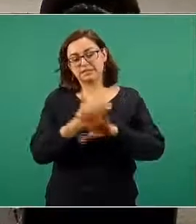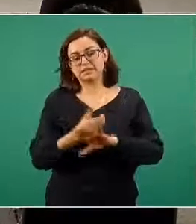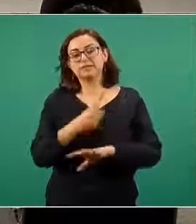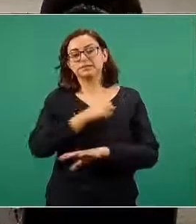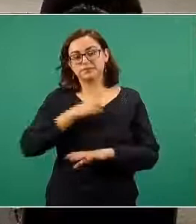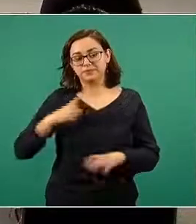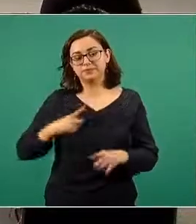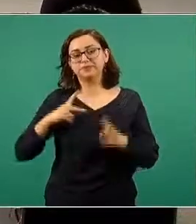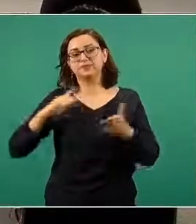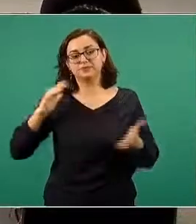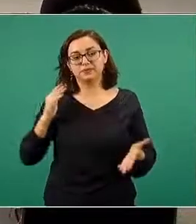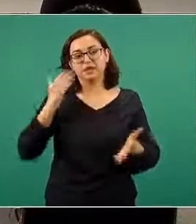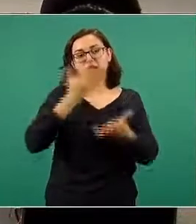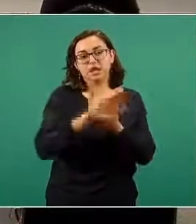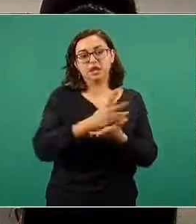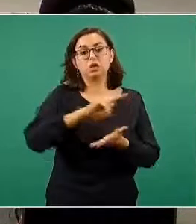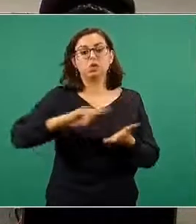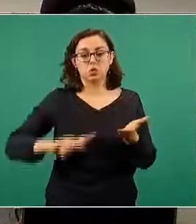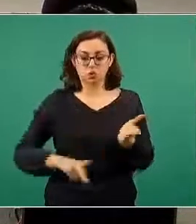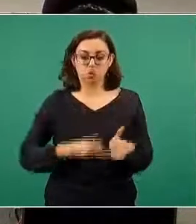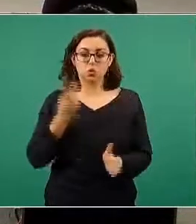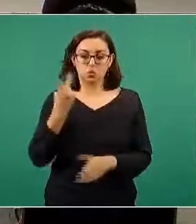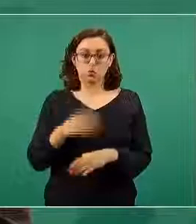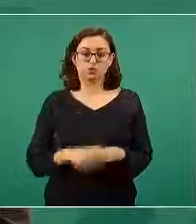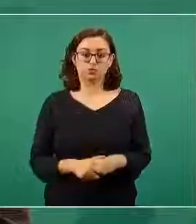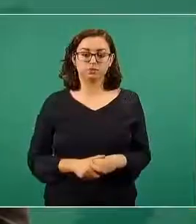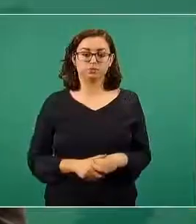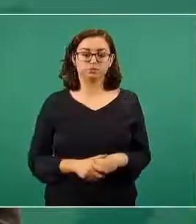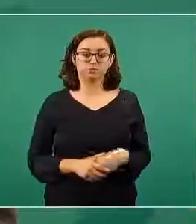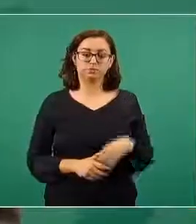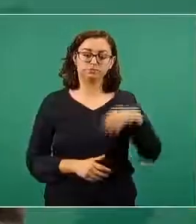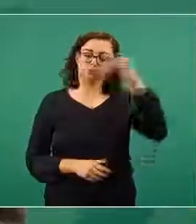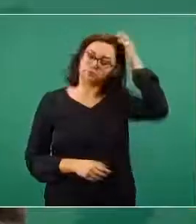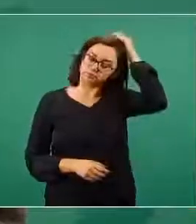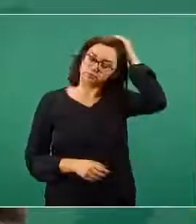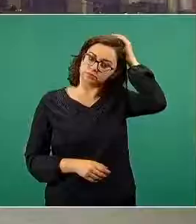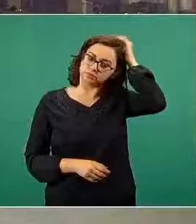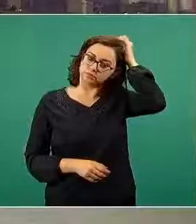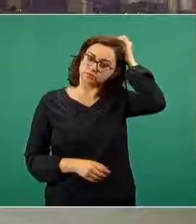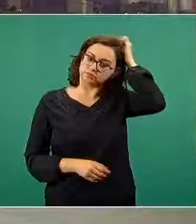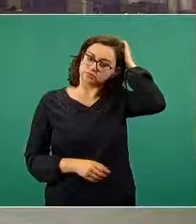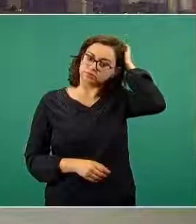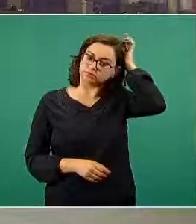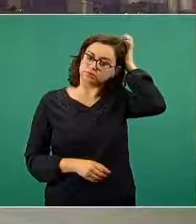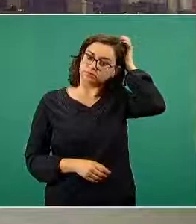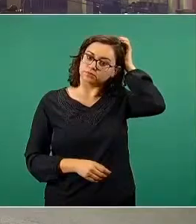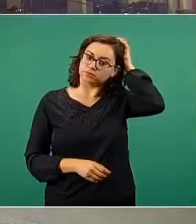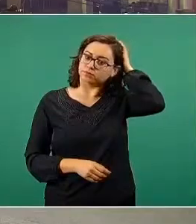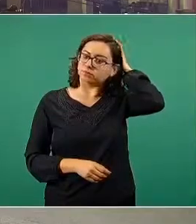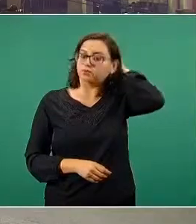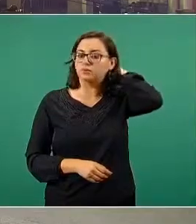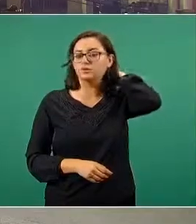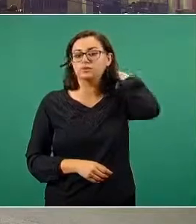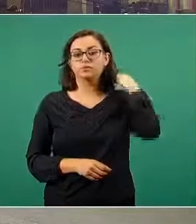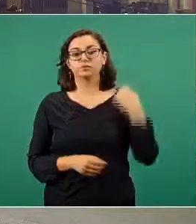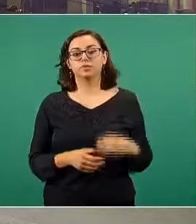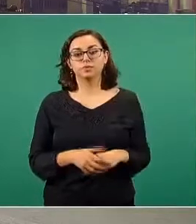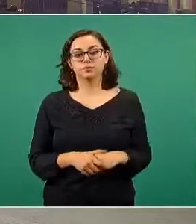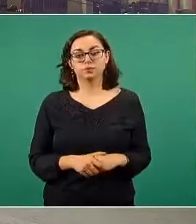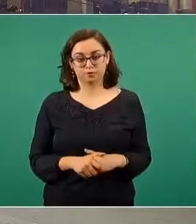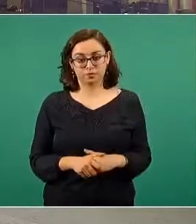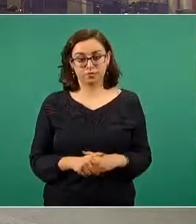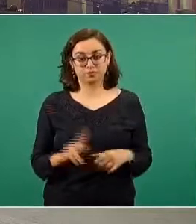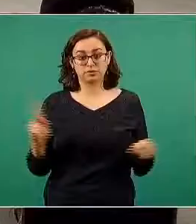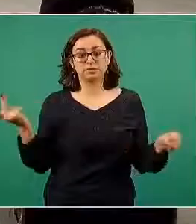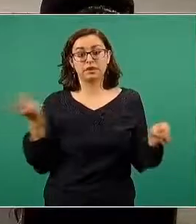buscar esa vacuna Pfizer en otro lugar. Sobre esta experiencia que han